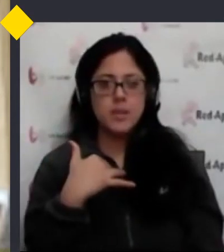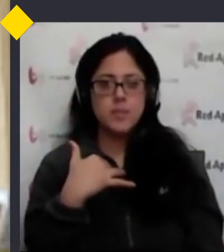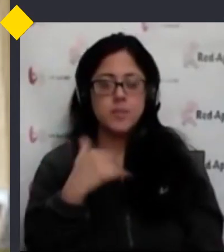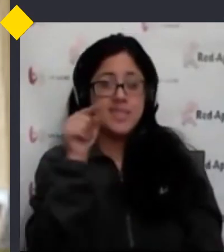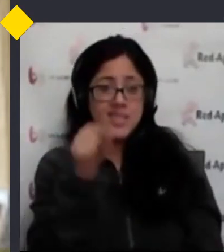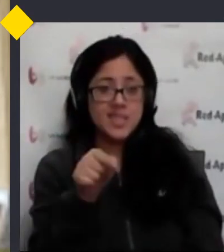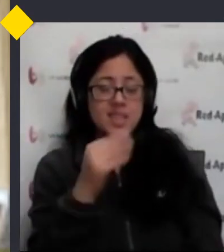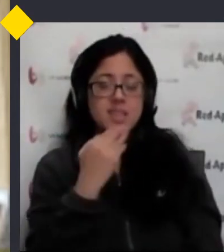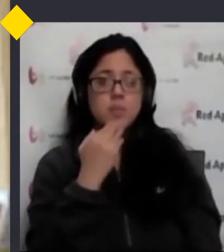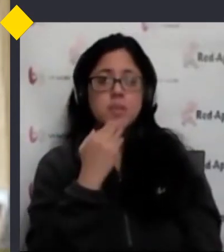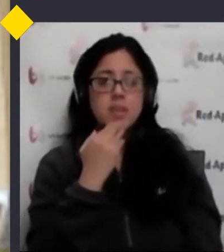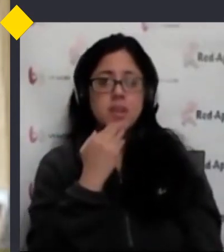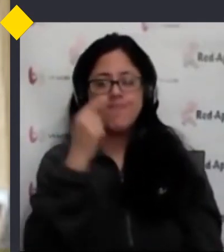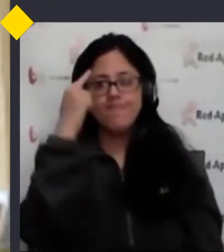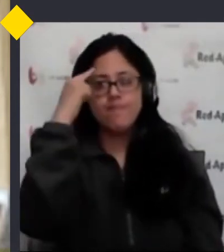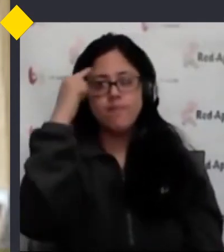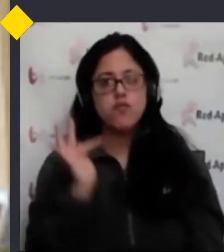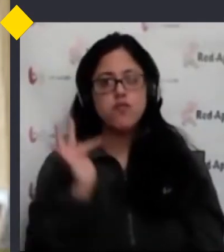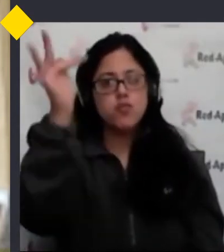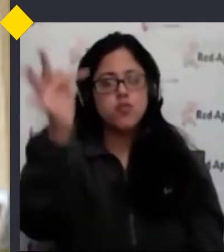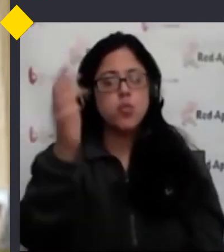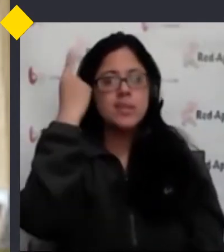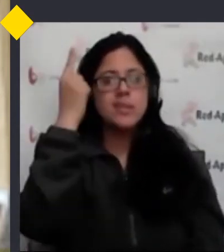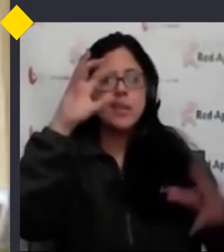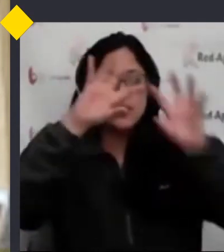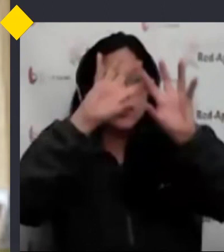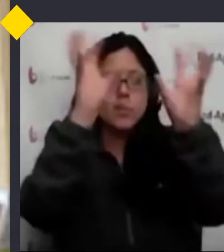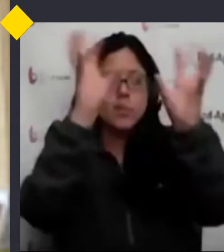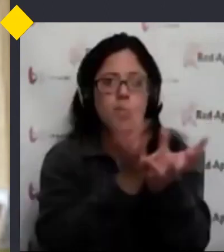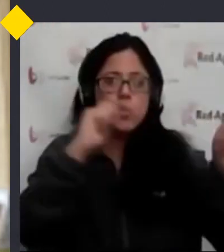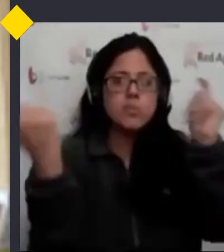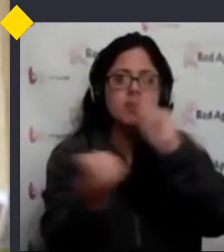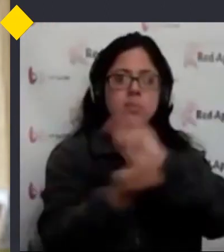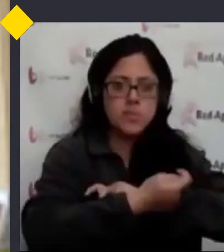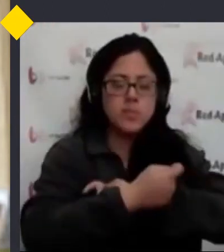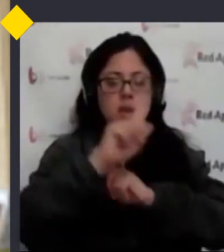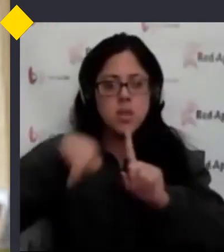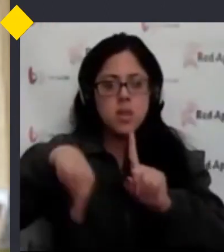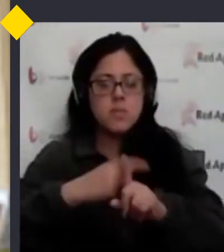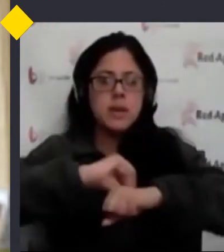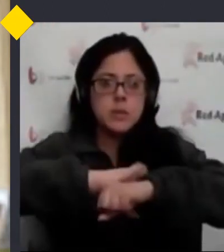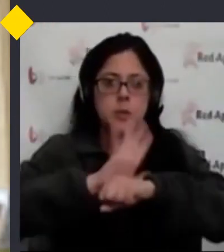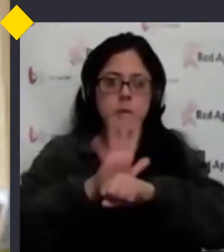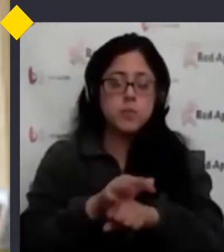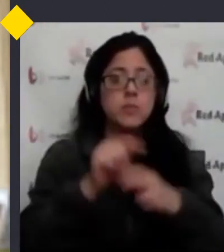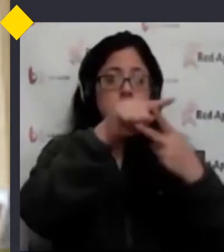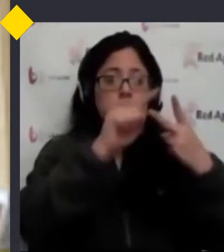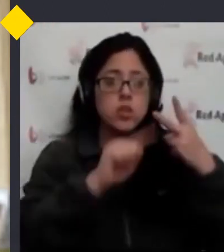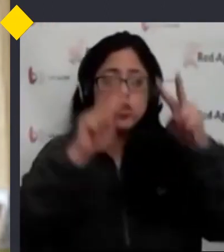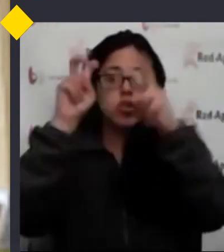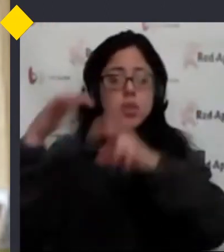una mirada de futuro, de entender cómo está cambiando el mundo, más allá de la pandemia. Estamos nosotros, hay dos cosas, yo creo que son grandes fenómenos que se